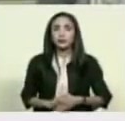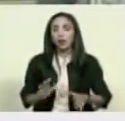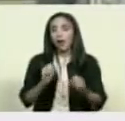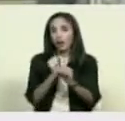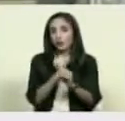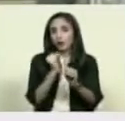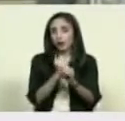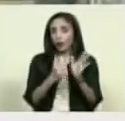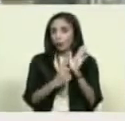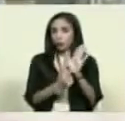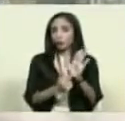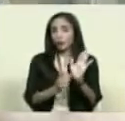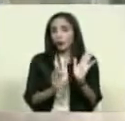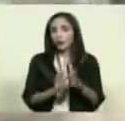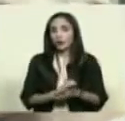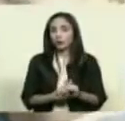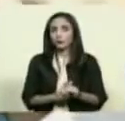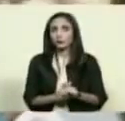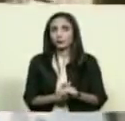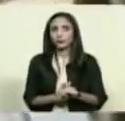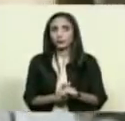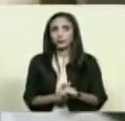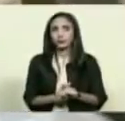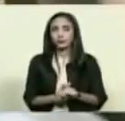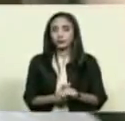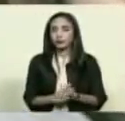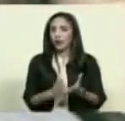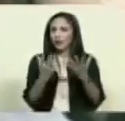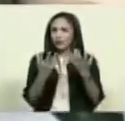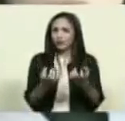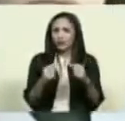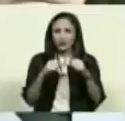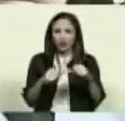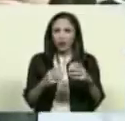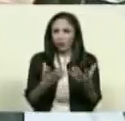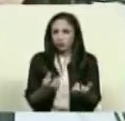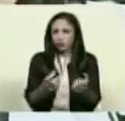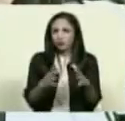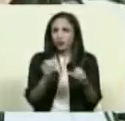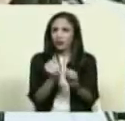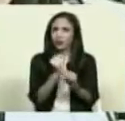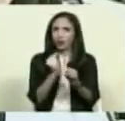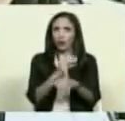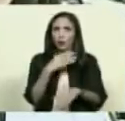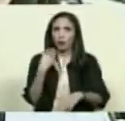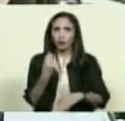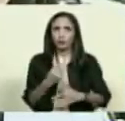ya demostró su éxito. Vamos a consolidarlo. Yo he dicho varias veces,